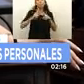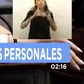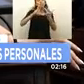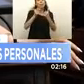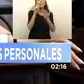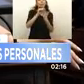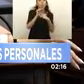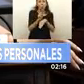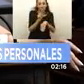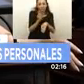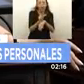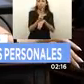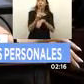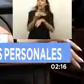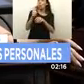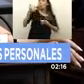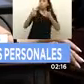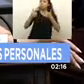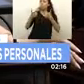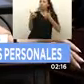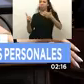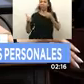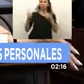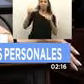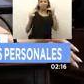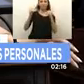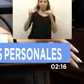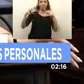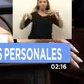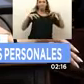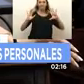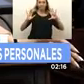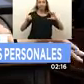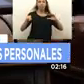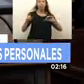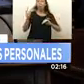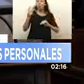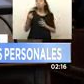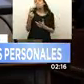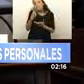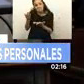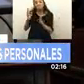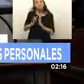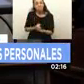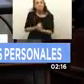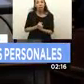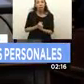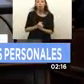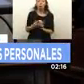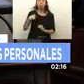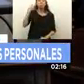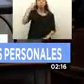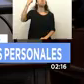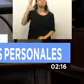la competencia de qué nos acusaban cuando cuando tomamos mire usted se nos